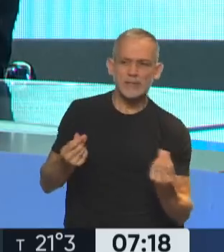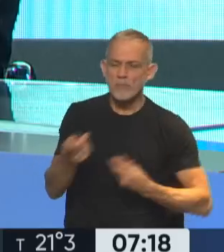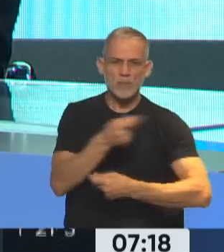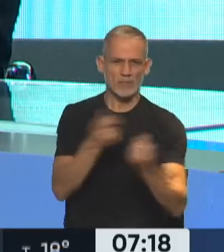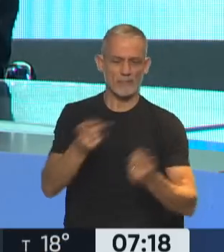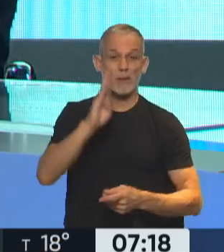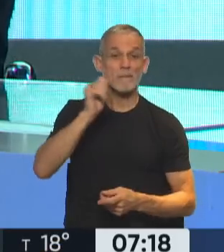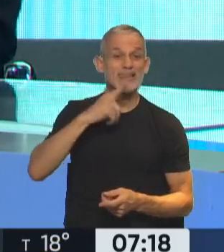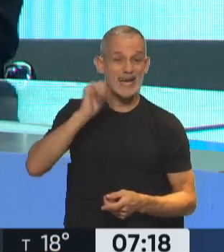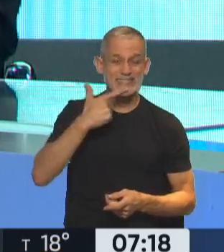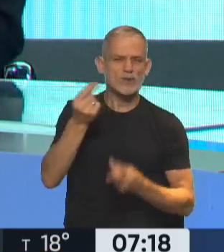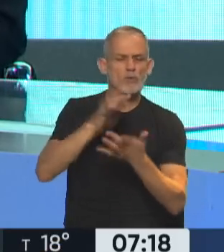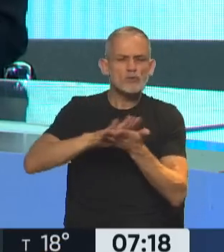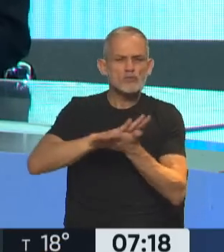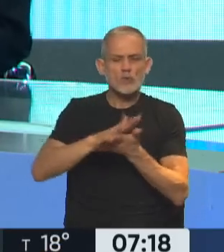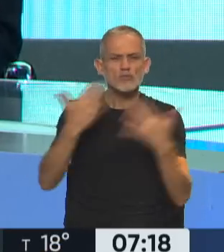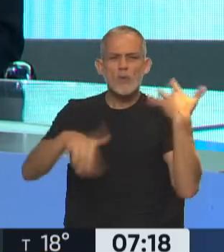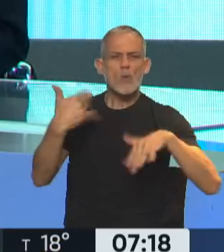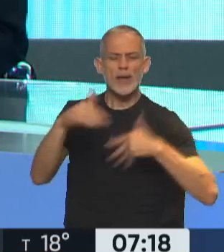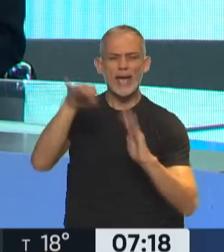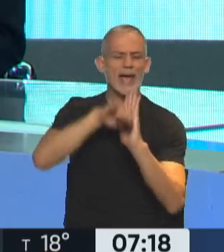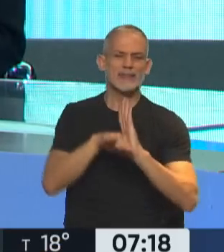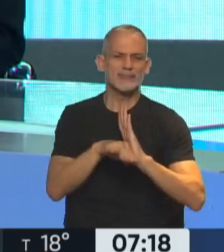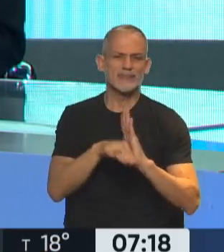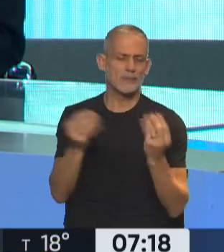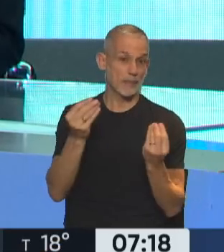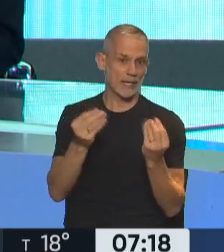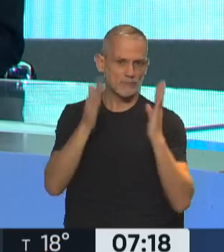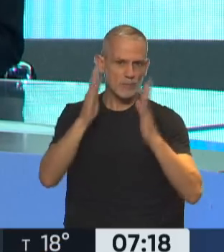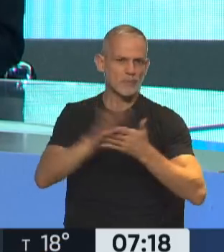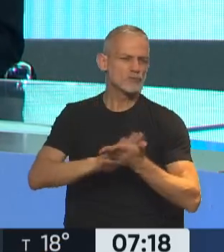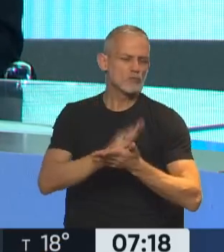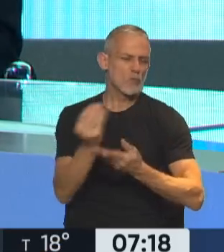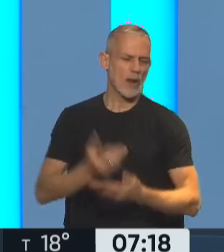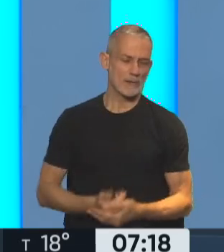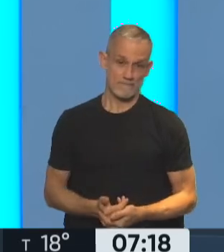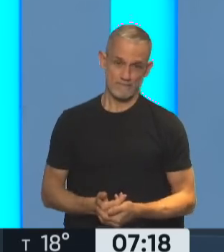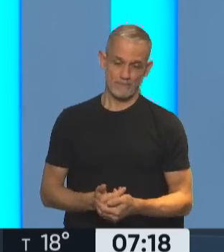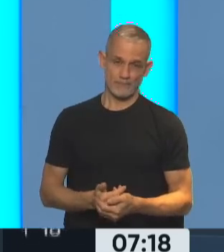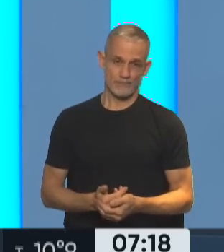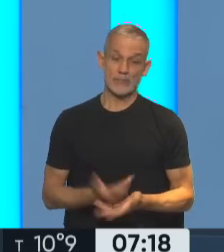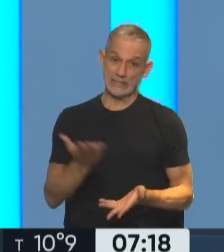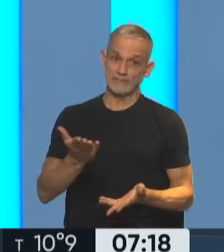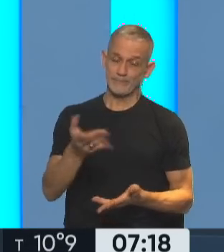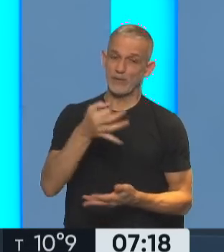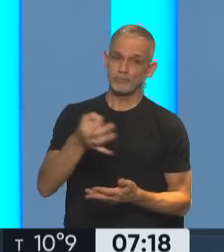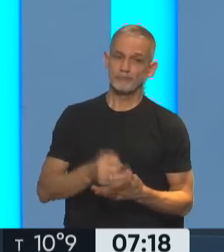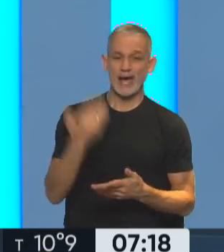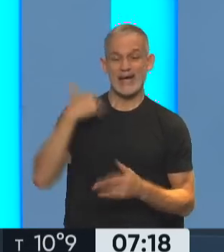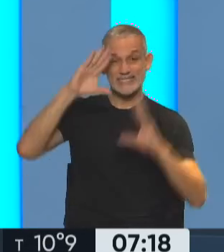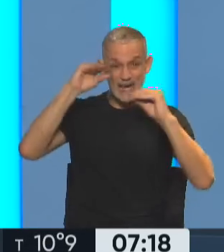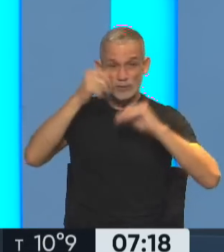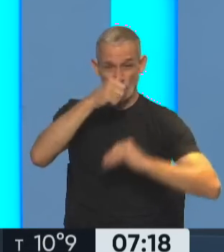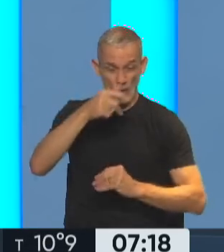ofrecer Batakis? ¿Cuáles serían las urgencias? ¿A dónde tendría que apuntar la nueva ministra? Sí, porque efectivamente ayer a la